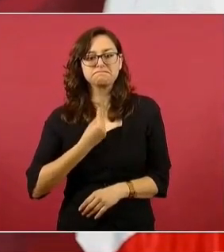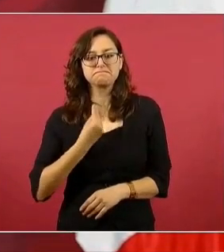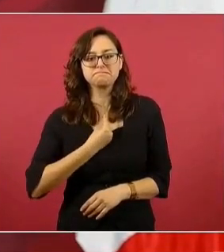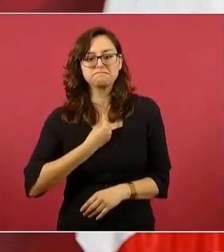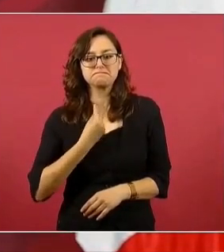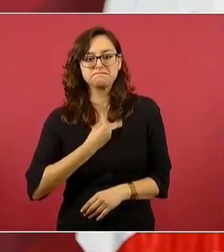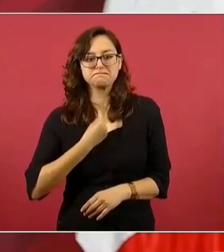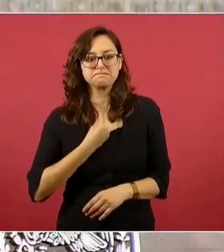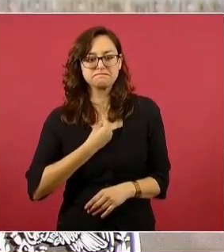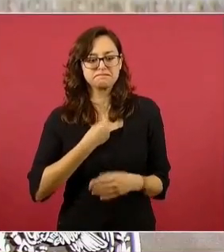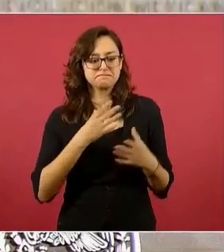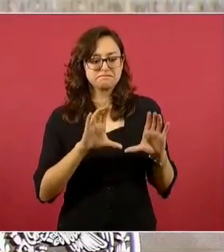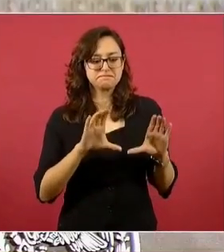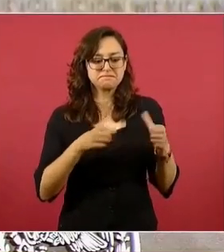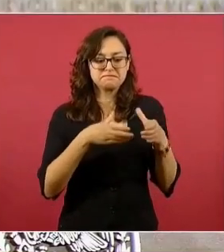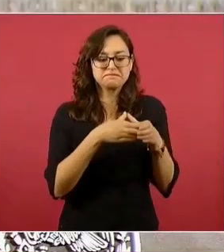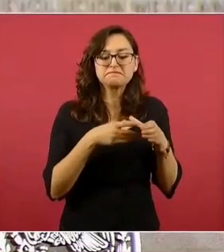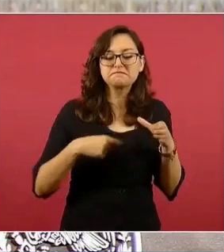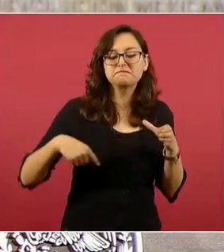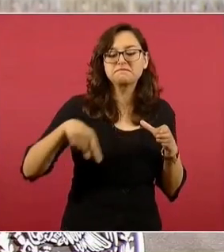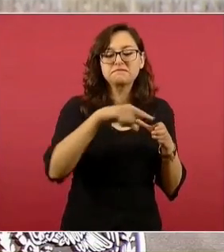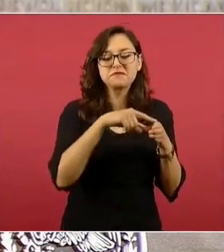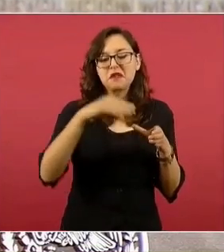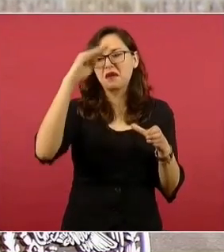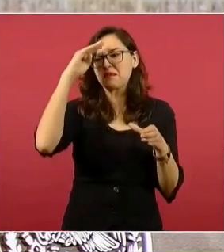golpistas, antidemocráticos,